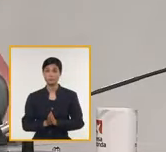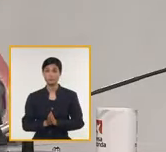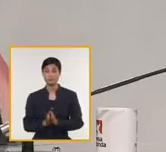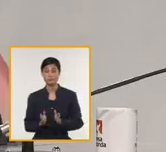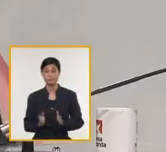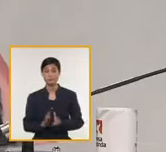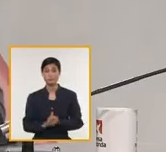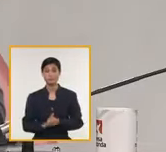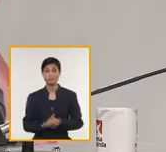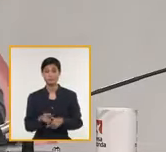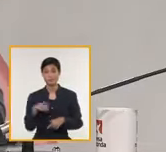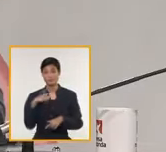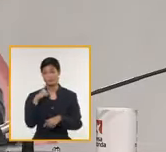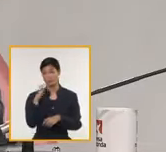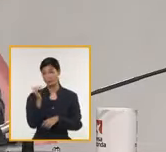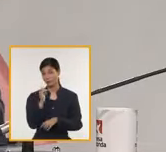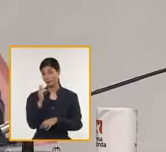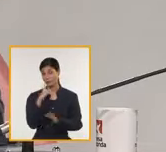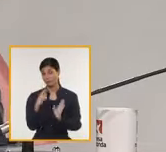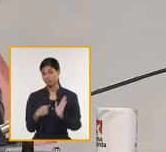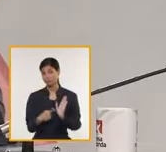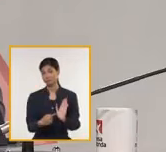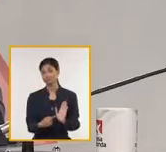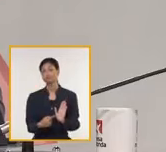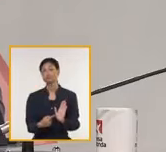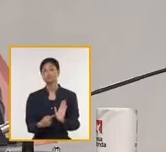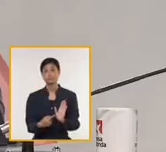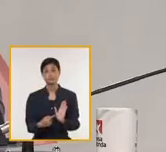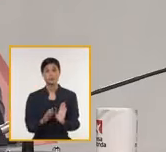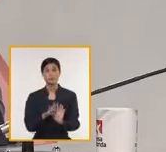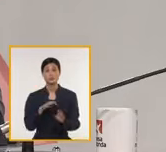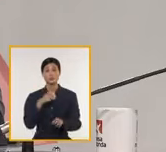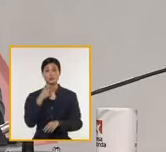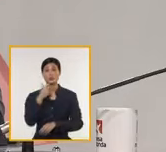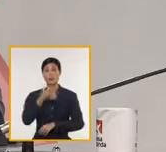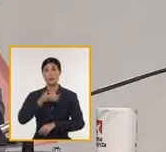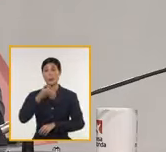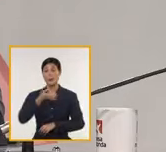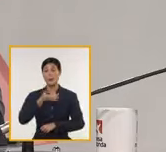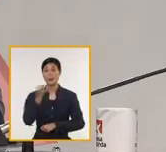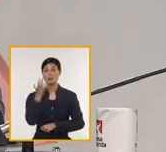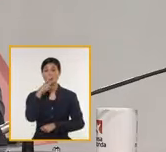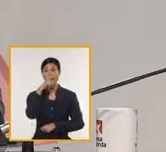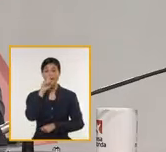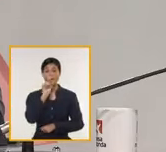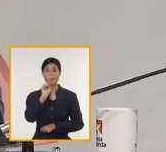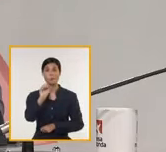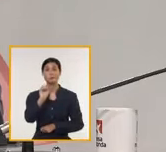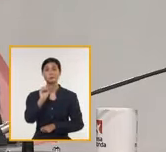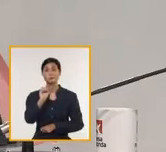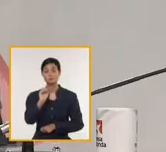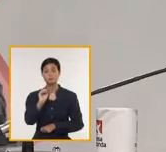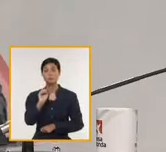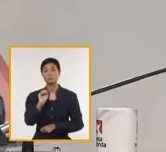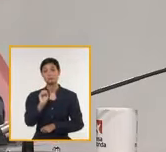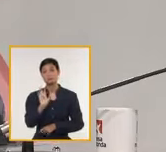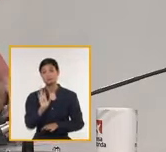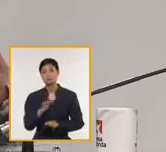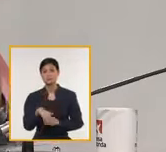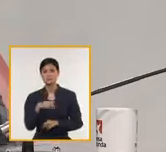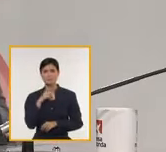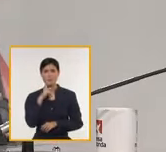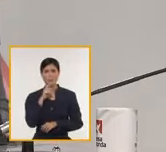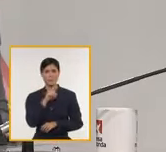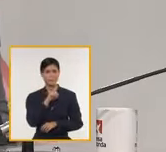Bueno, ese era lo que, bueno, las palabras del presidente Maduro. Vamos entonces, Ana,